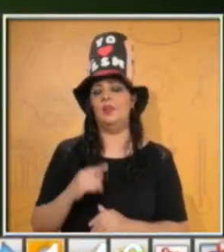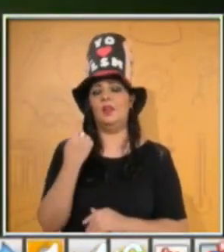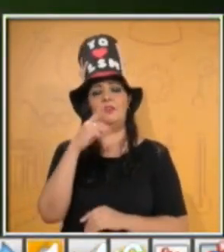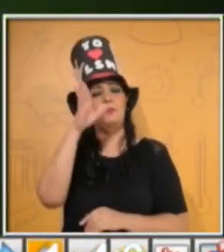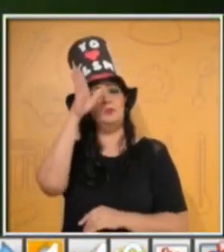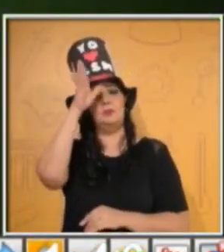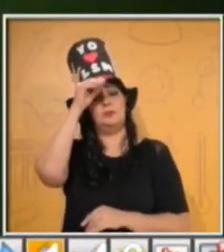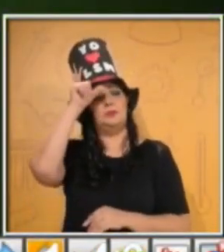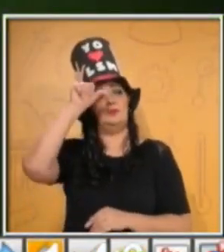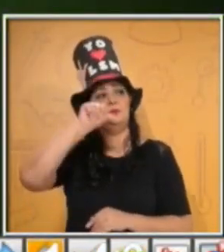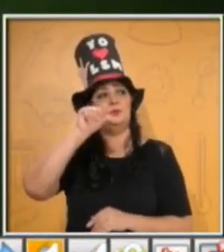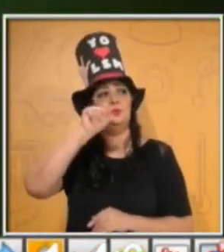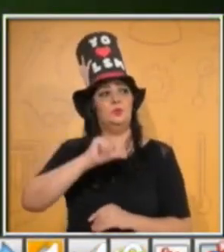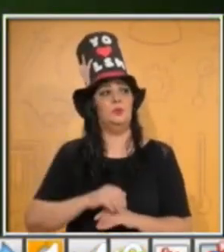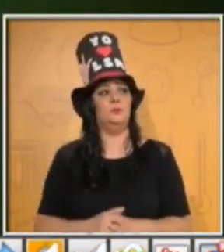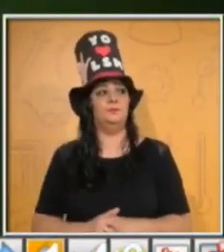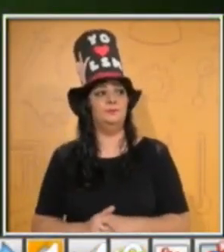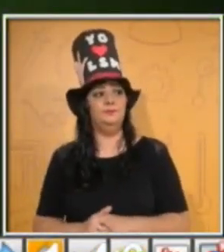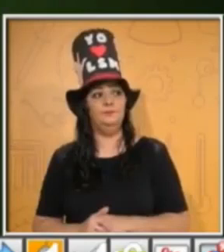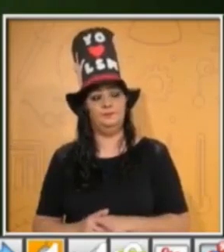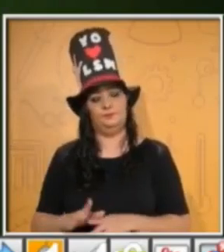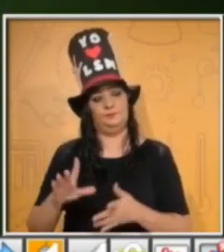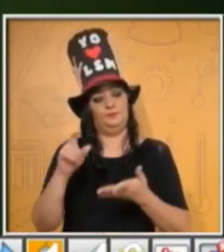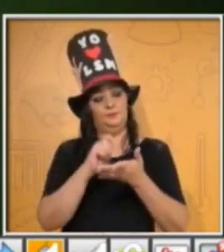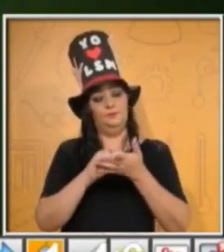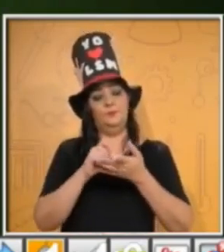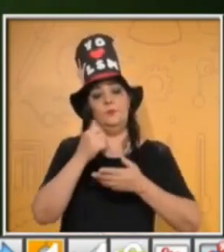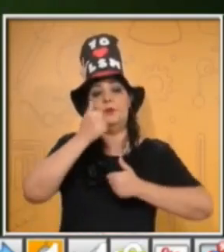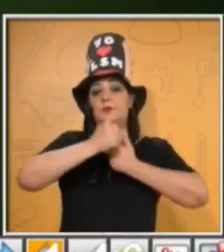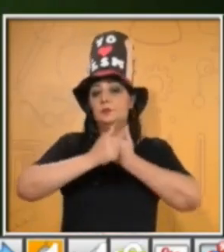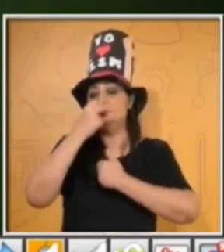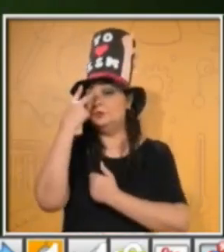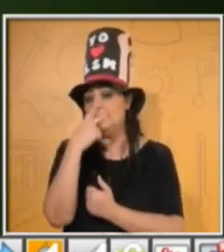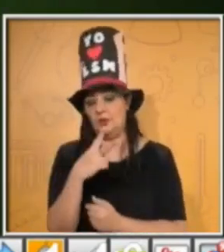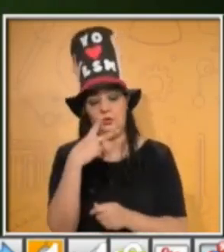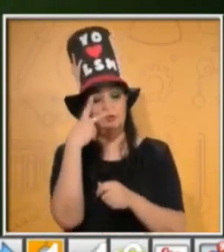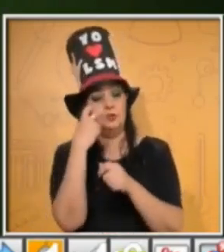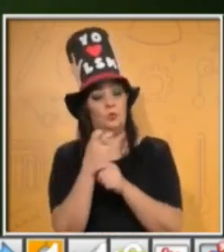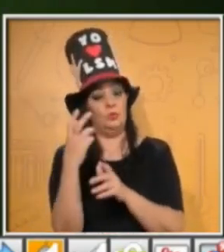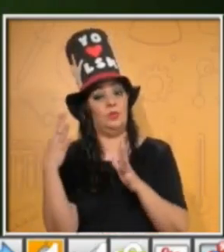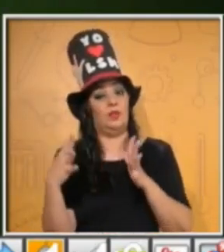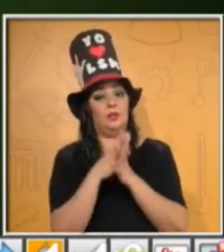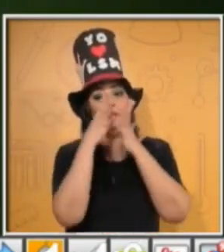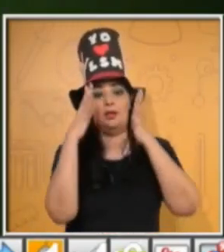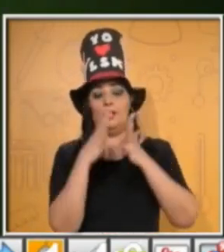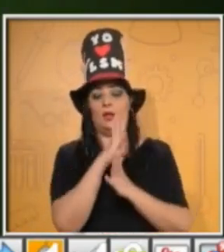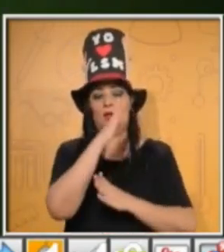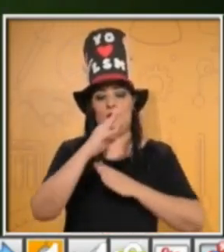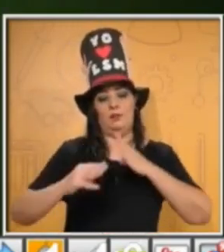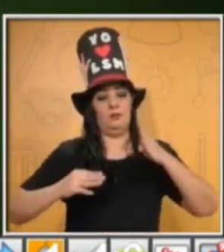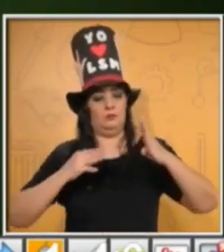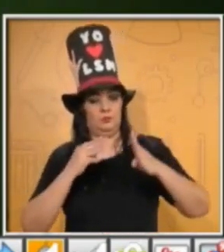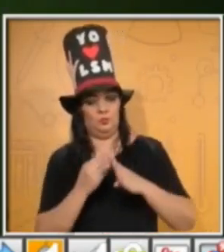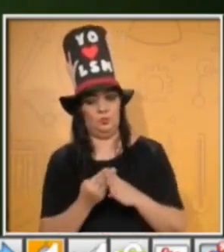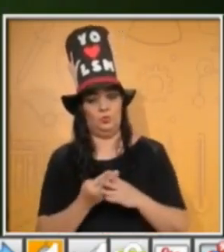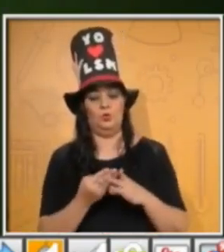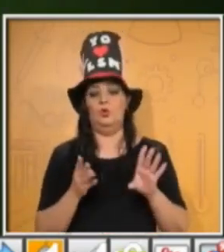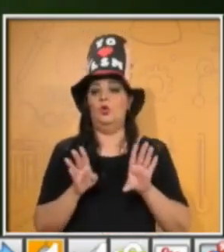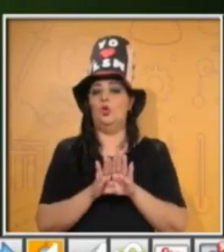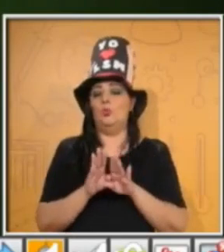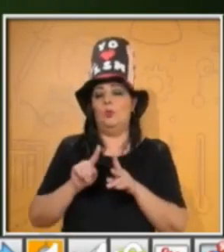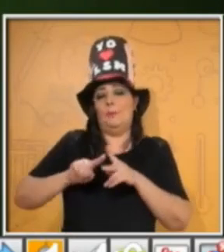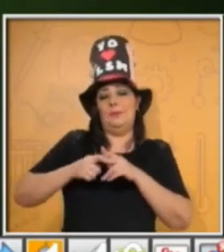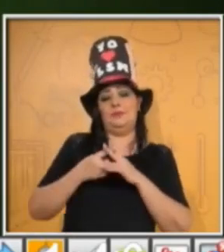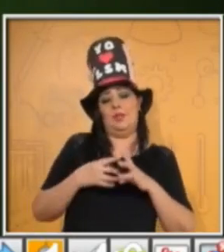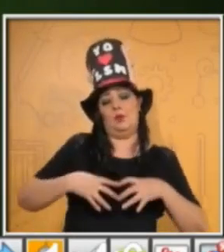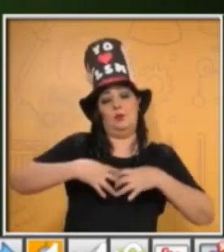Aprendizajes esperados. Describe la participación de México en la Segunda Guerra Mundial, el proceso de industrialización y